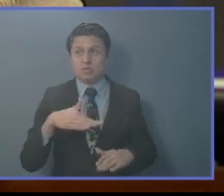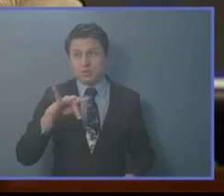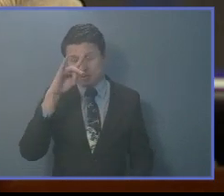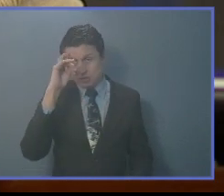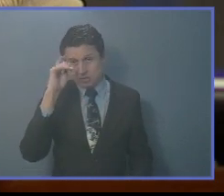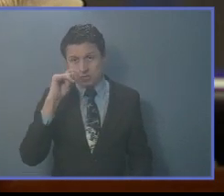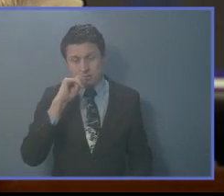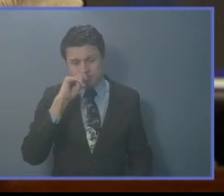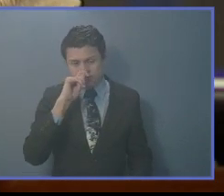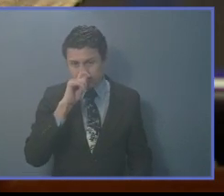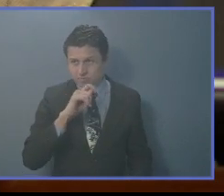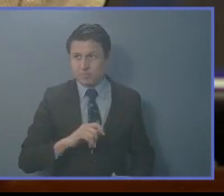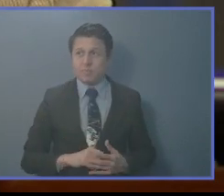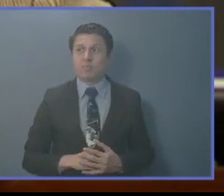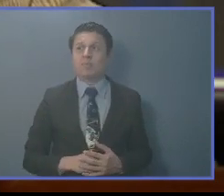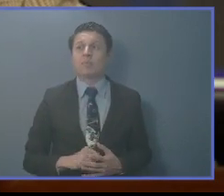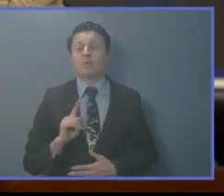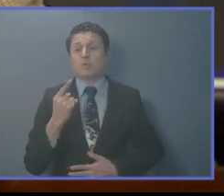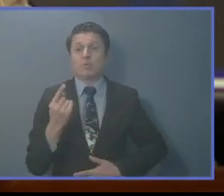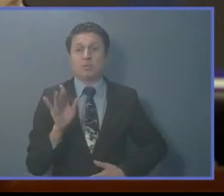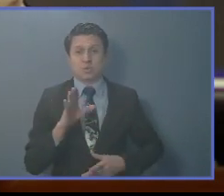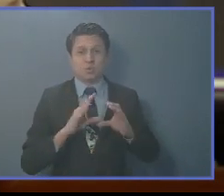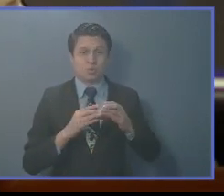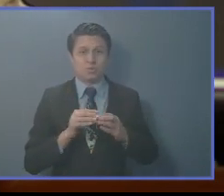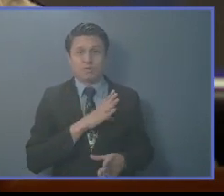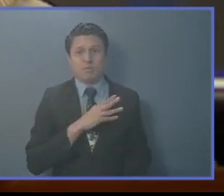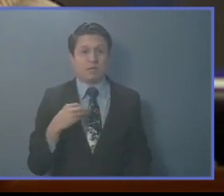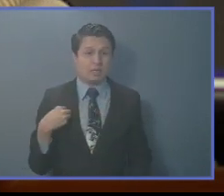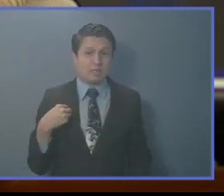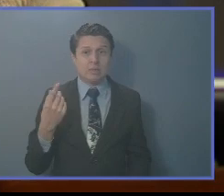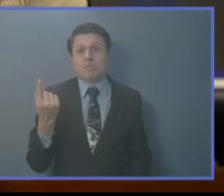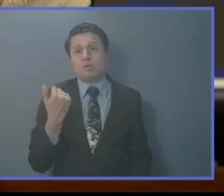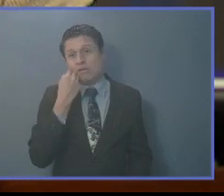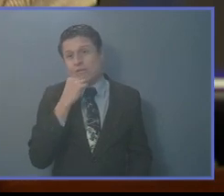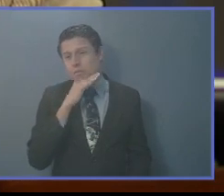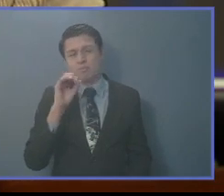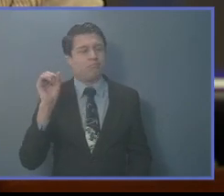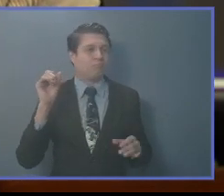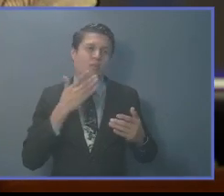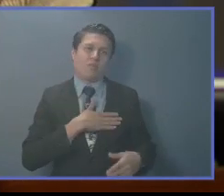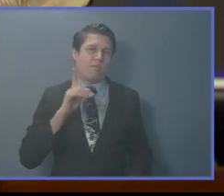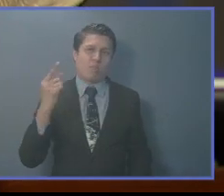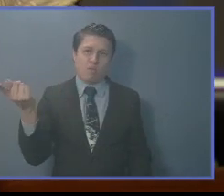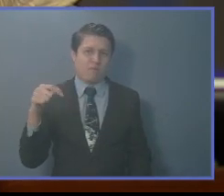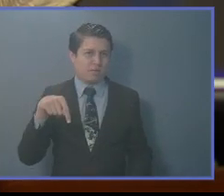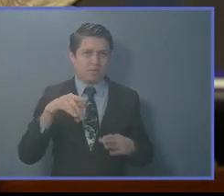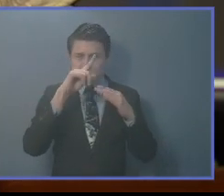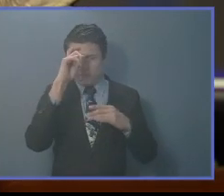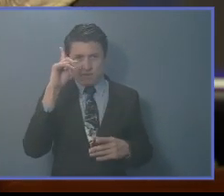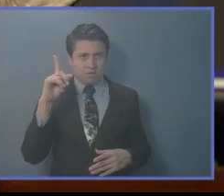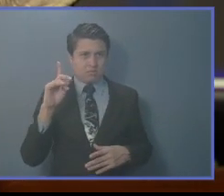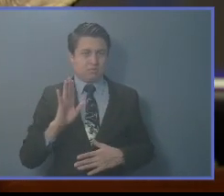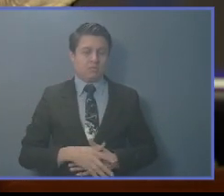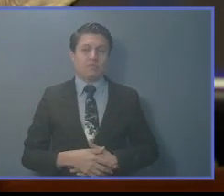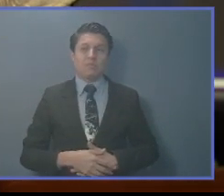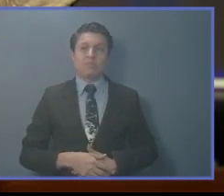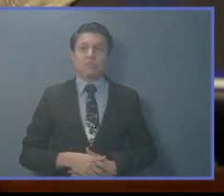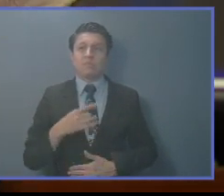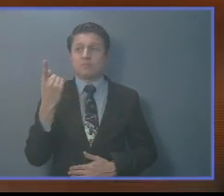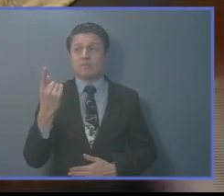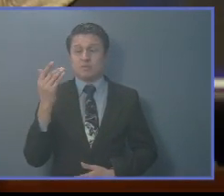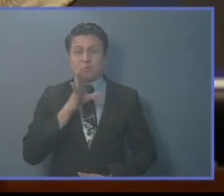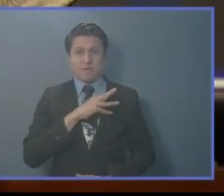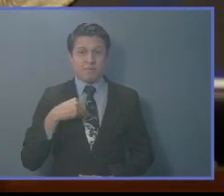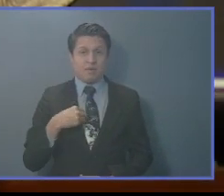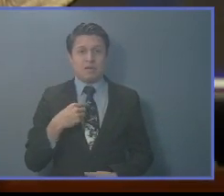trabajo si ellos o un miembro de su grupo familiar tienen cualquiera de los siguientes síntomas: fiebre, cansancio, tos seca, dolor de garganta,